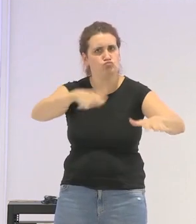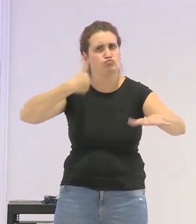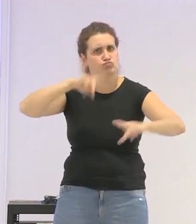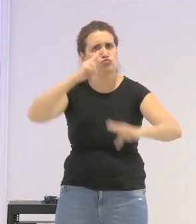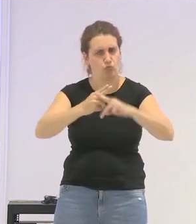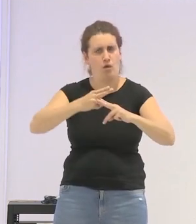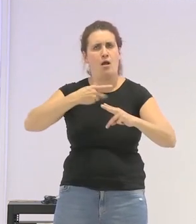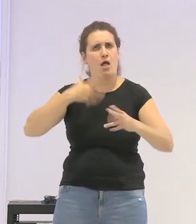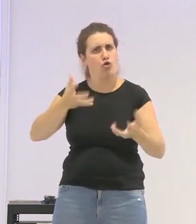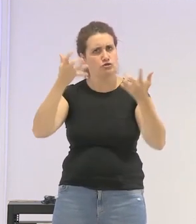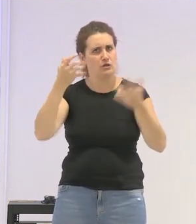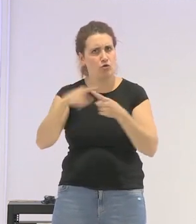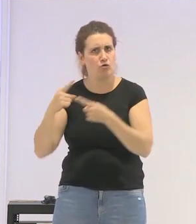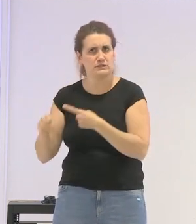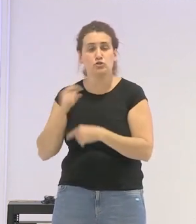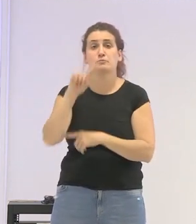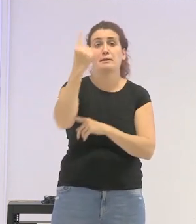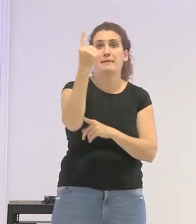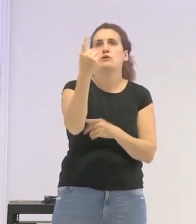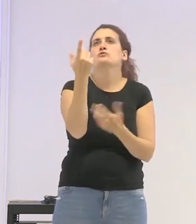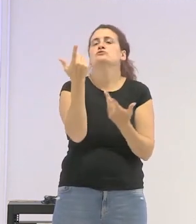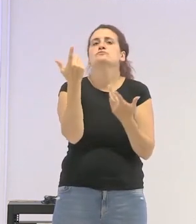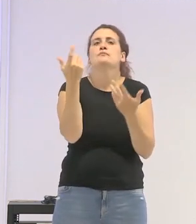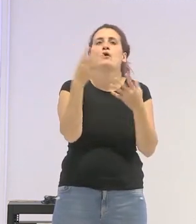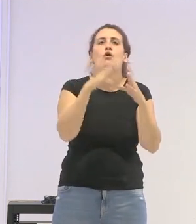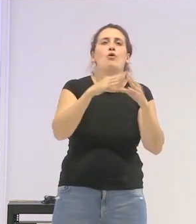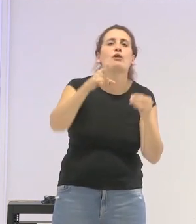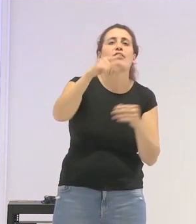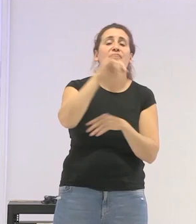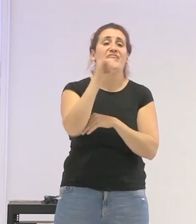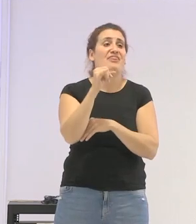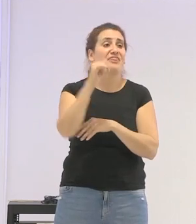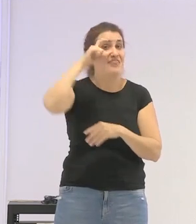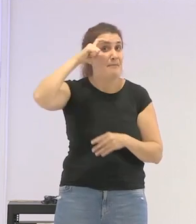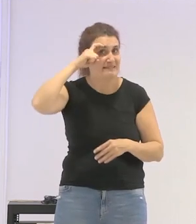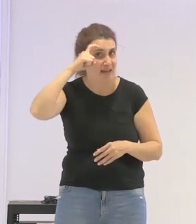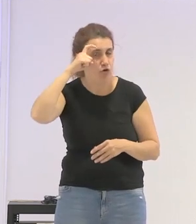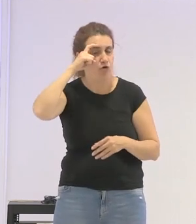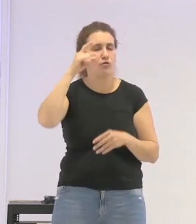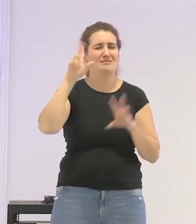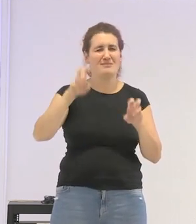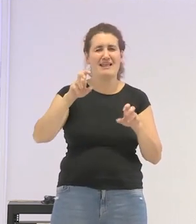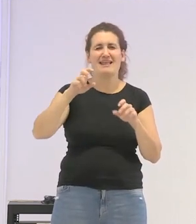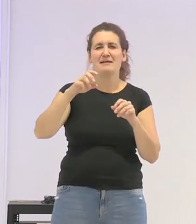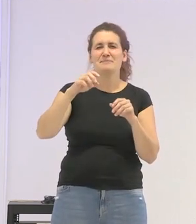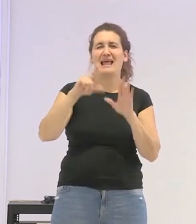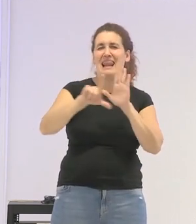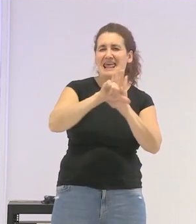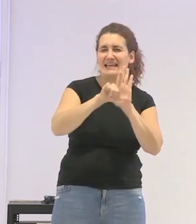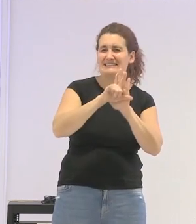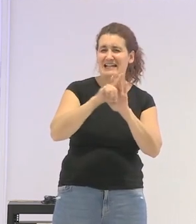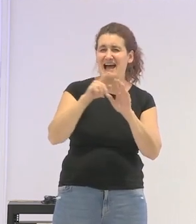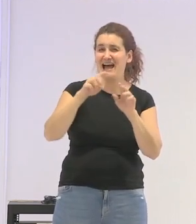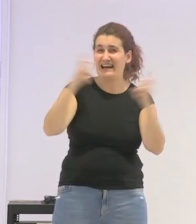radical, los primeros gobiernos de Zapatero, recordaréis, ¿no? Que hubo unos avances legislativos, que fue la reforma del aborto,